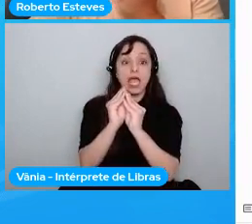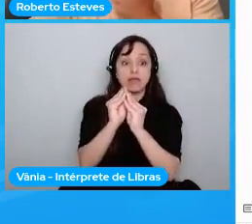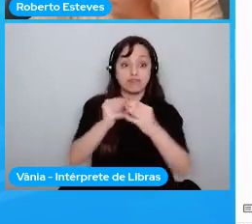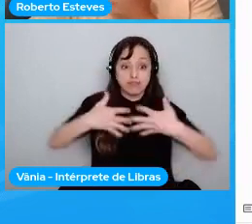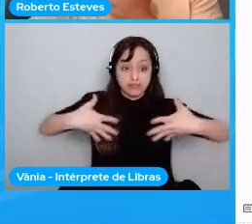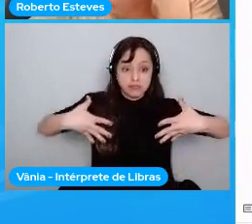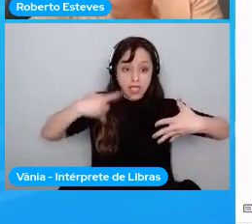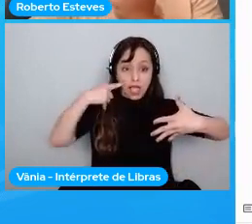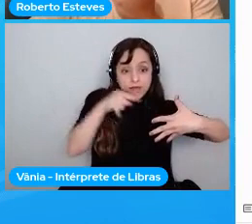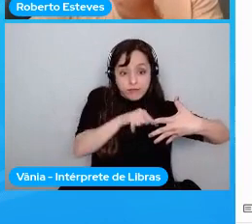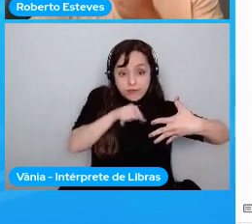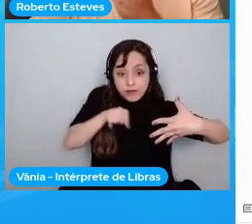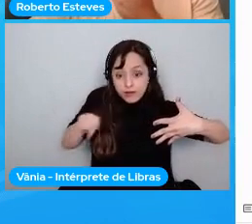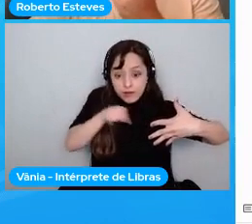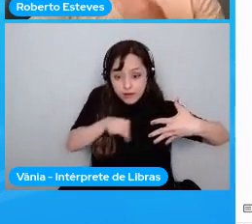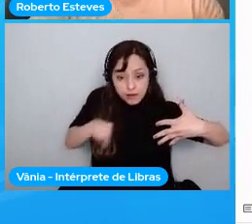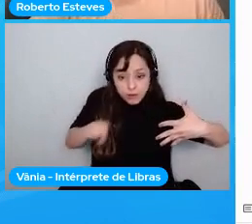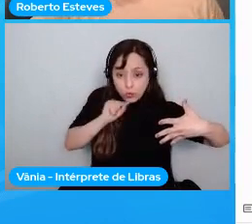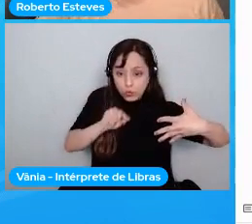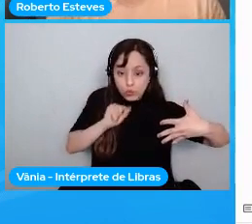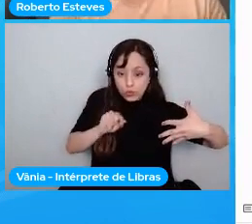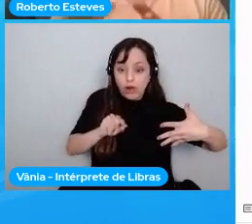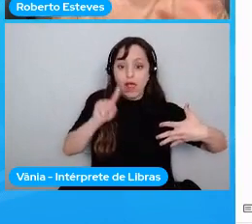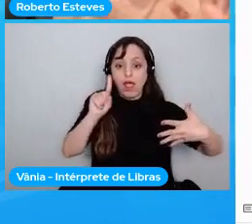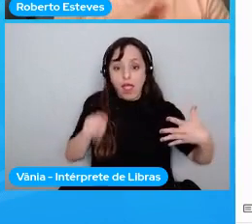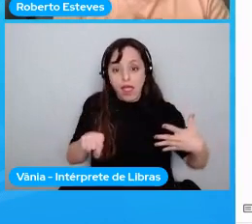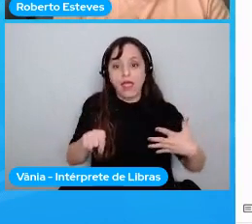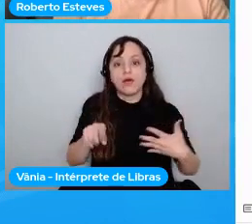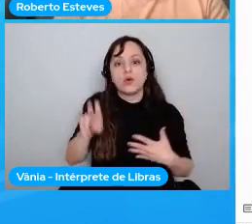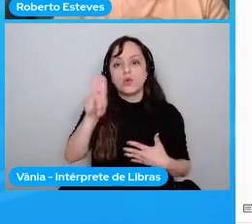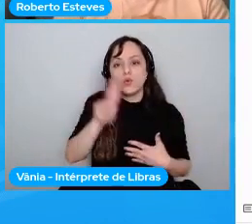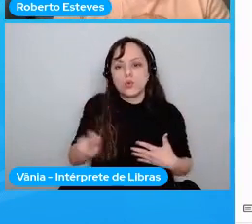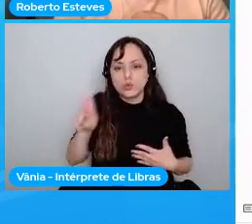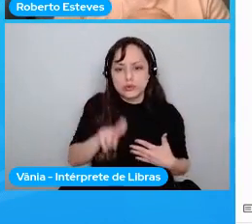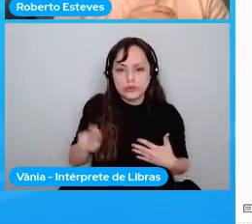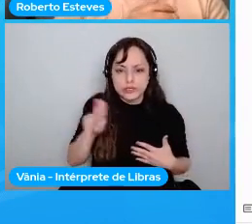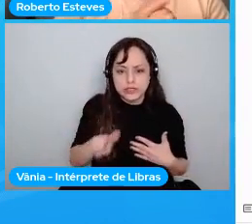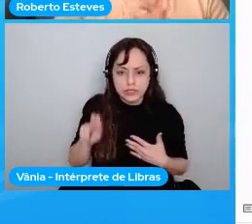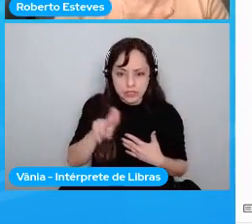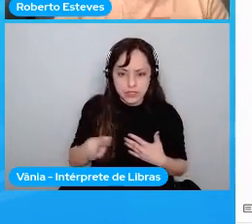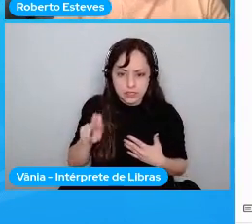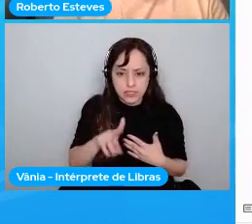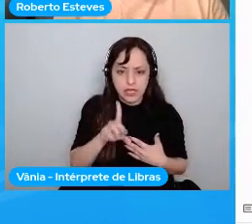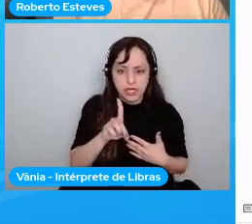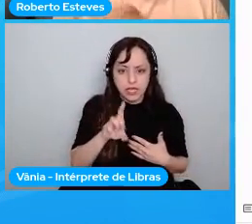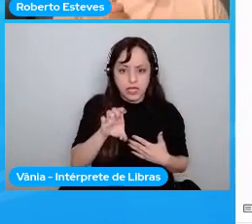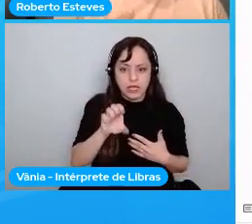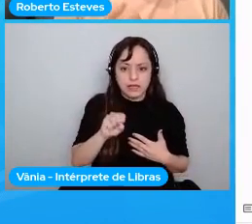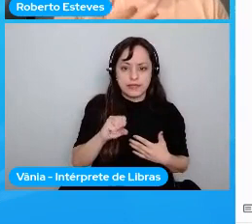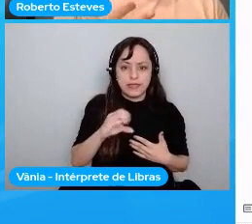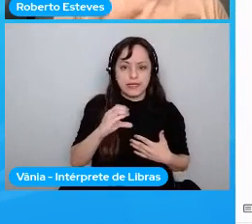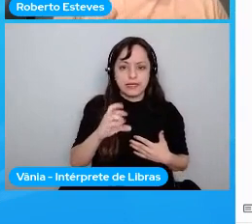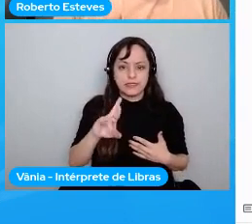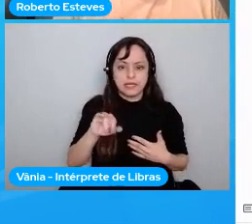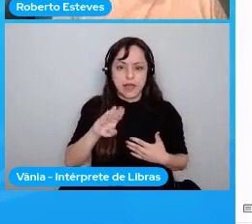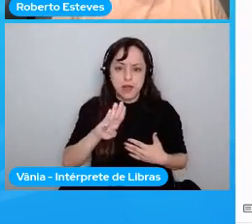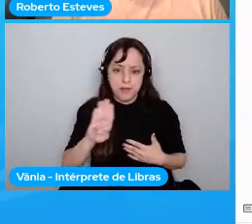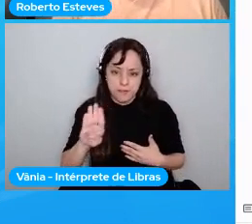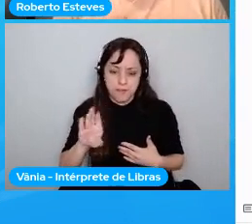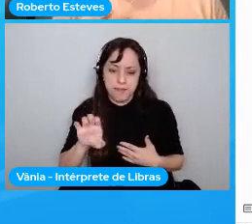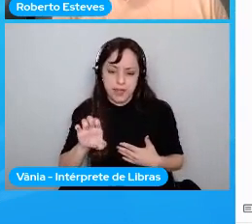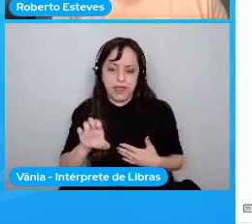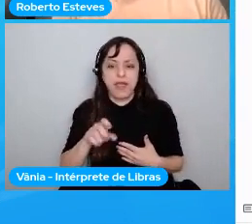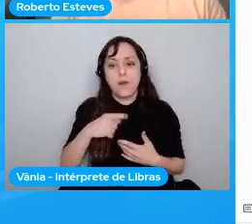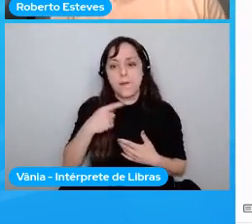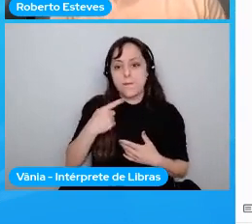algunos análisis estadísticos utilizando la función describe que me da algunos estadísticos como la media,